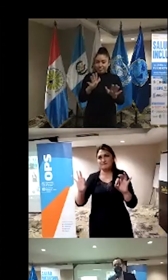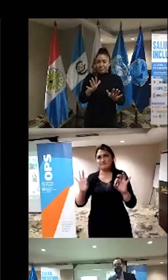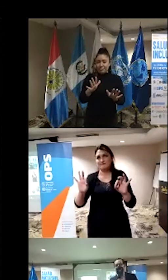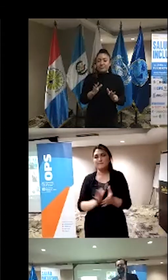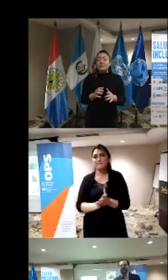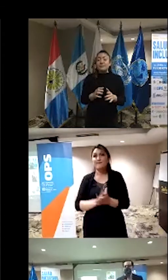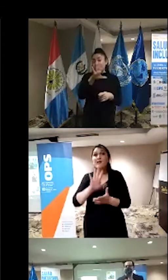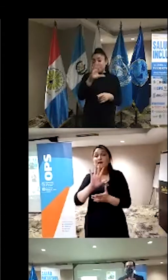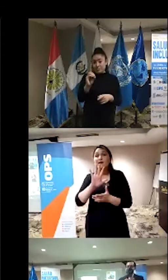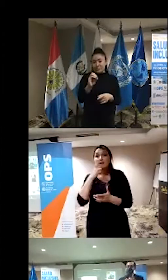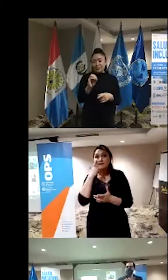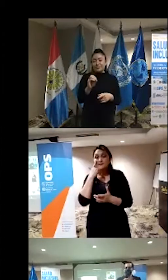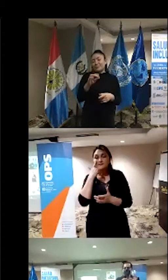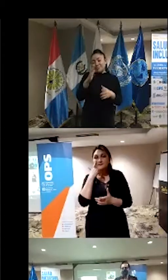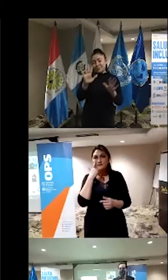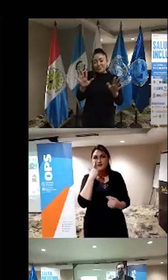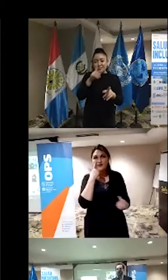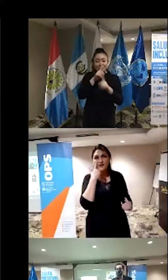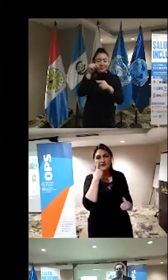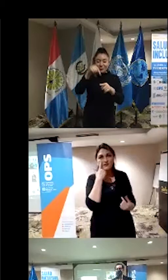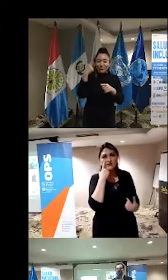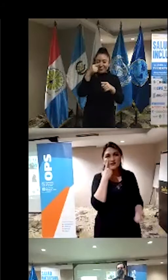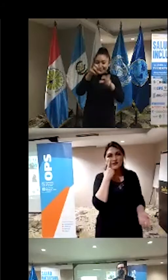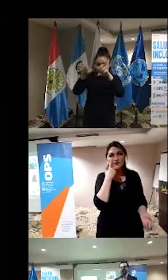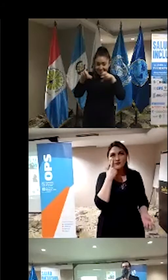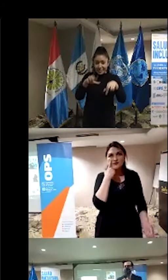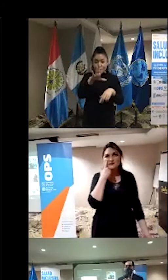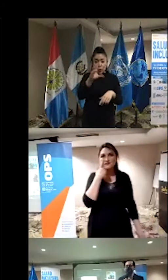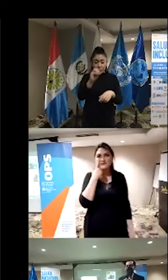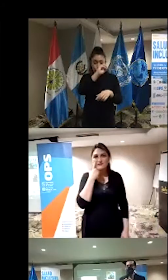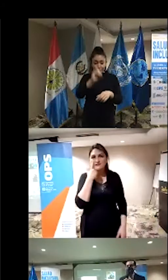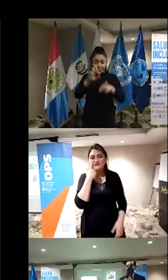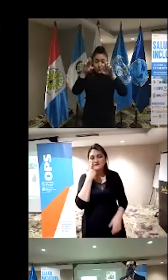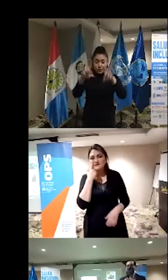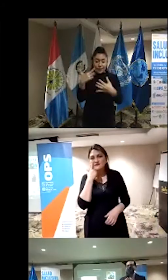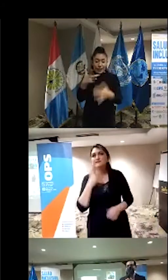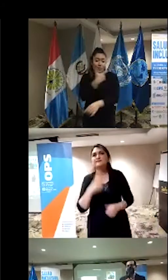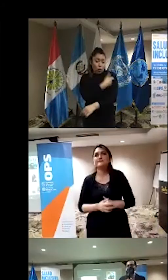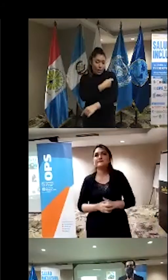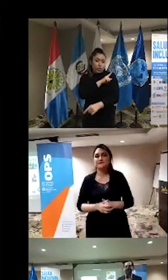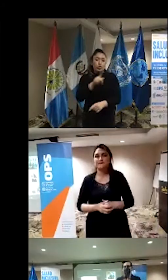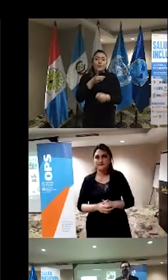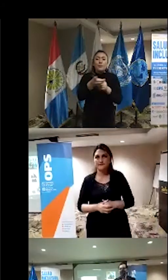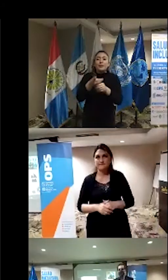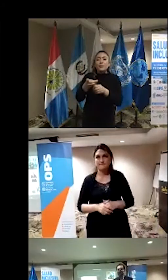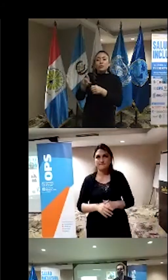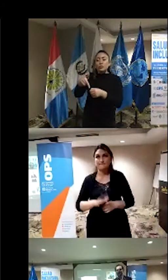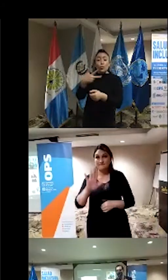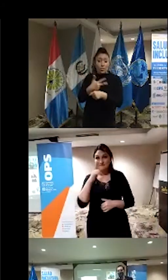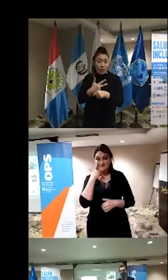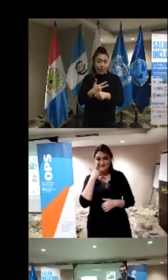el 50%, y de toda esta población, el 50% de personas vacunadas son del departamento de Guatemala. Ojo,